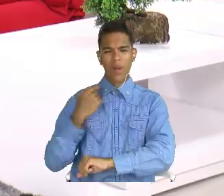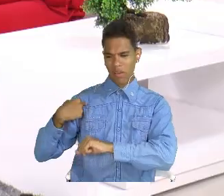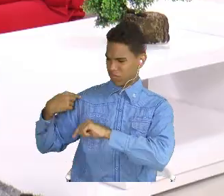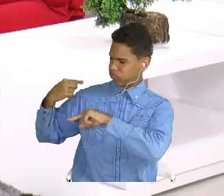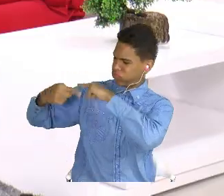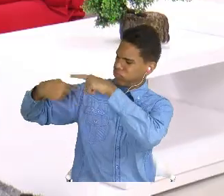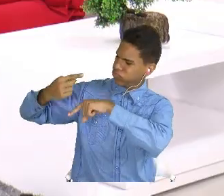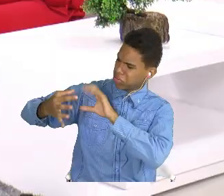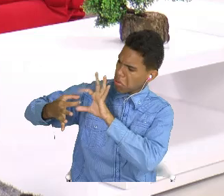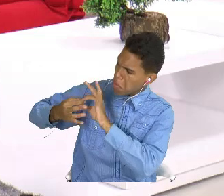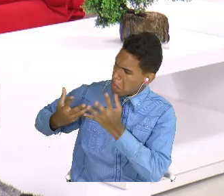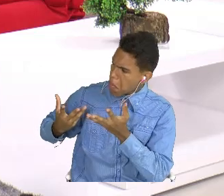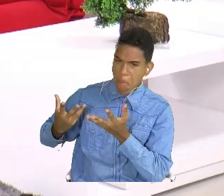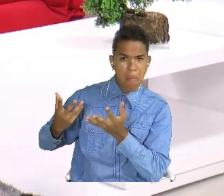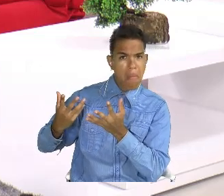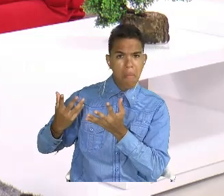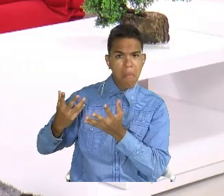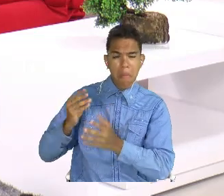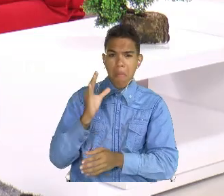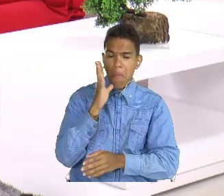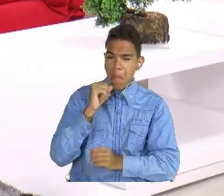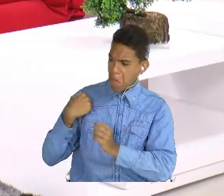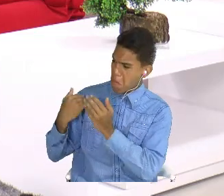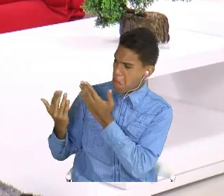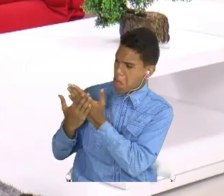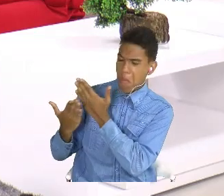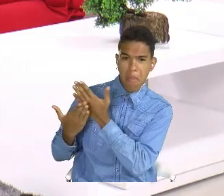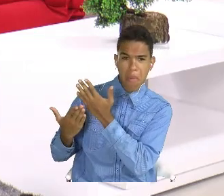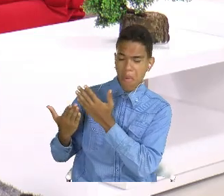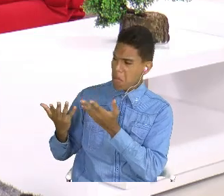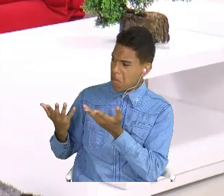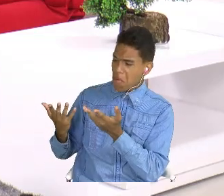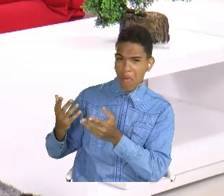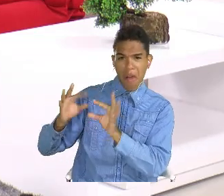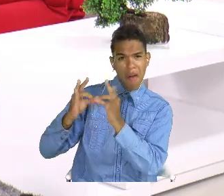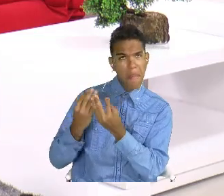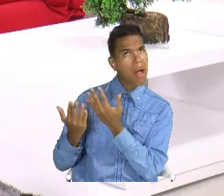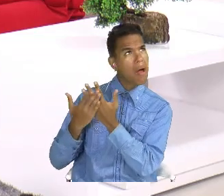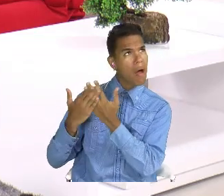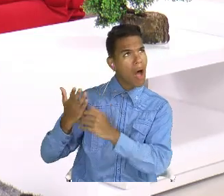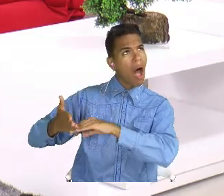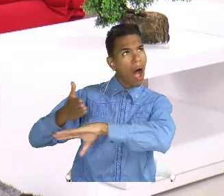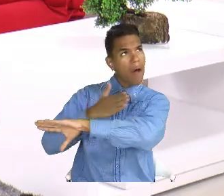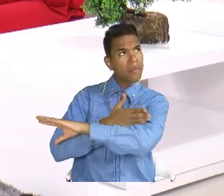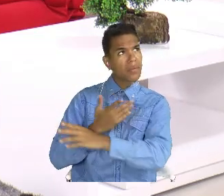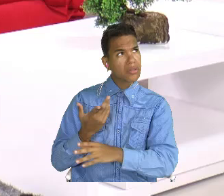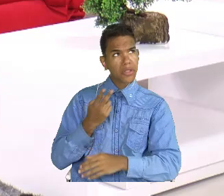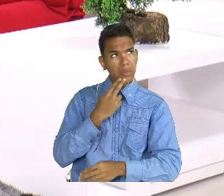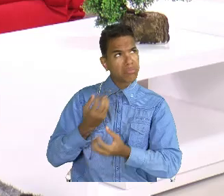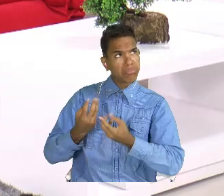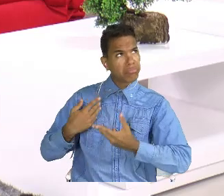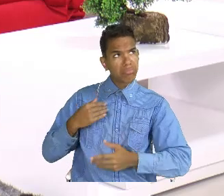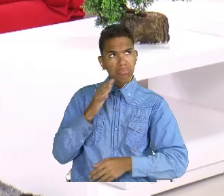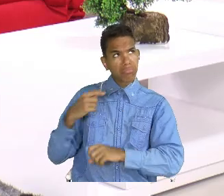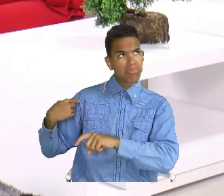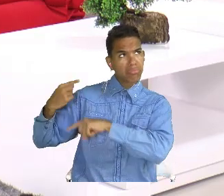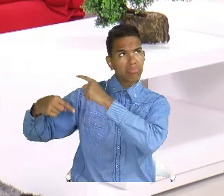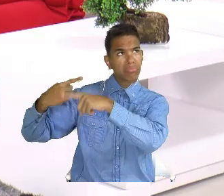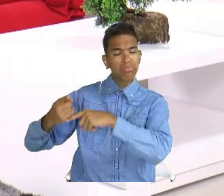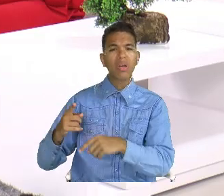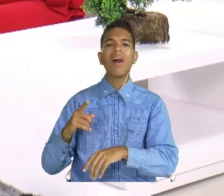hay esa predisposición, sino que es más bien por obesidad, digámoslo así. Una de las patologías que estamos